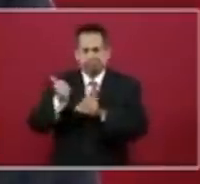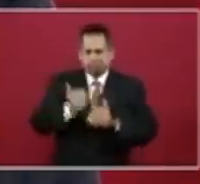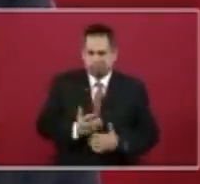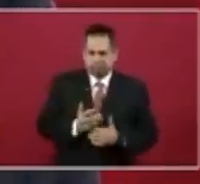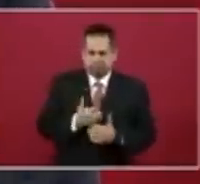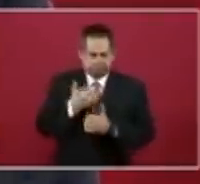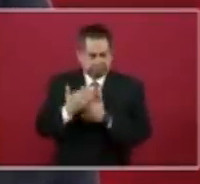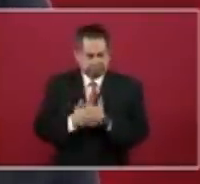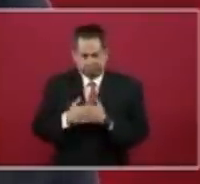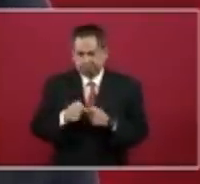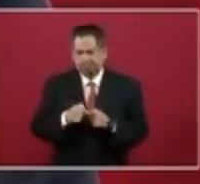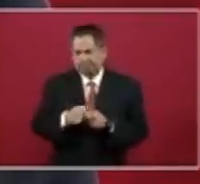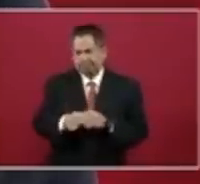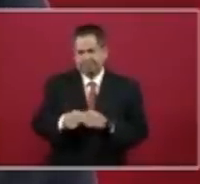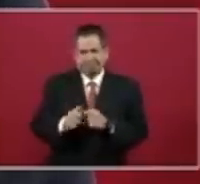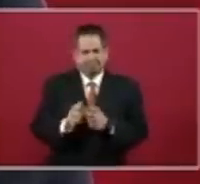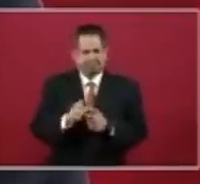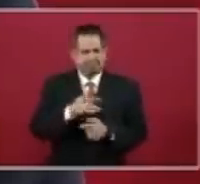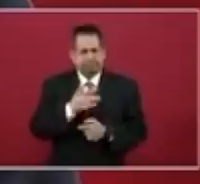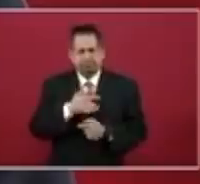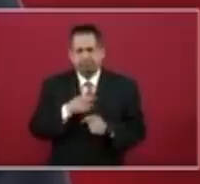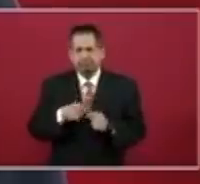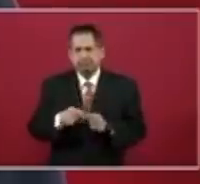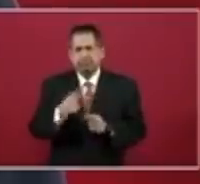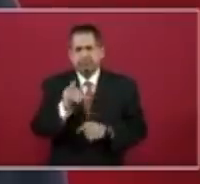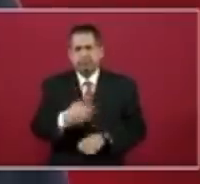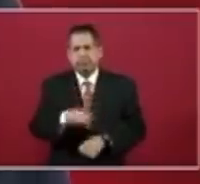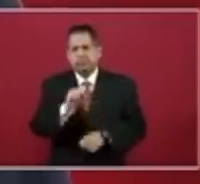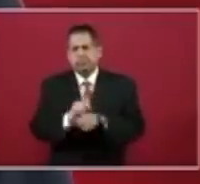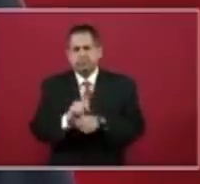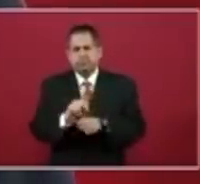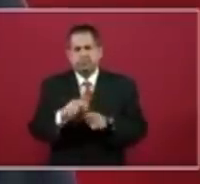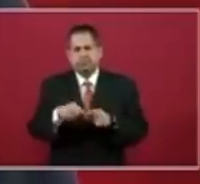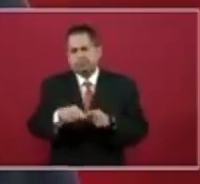llegarán en las semanas o